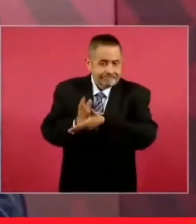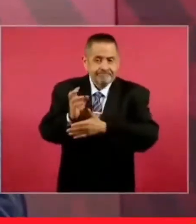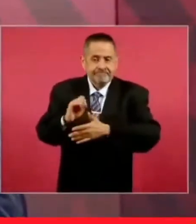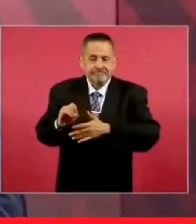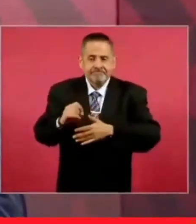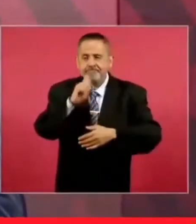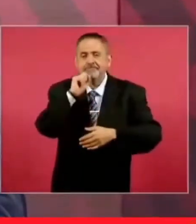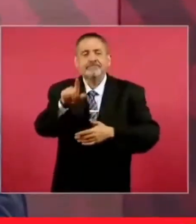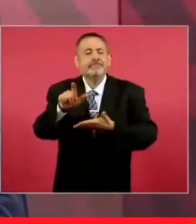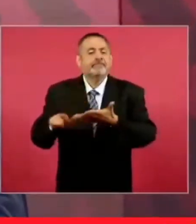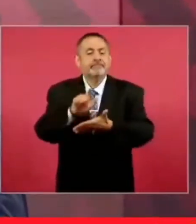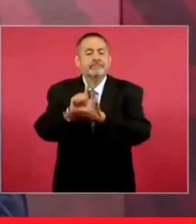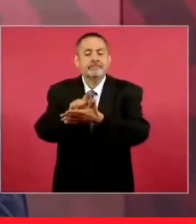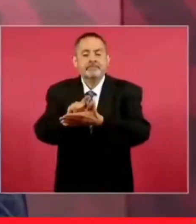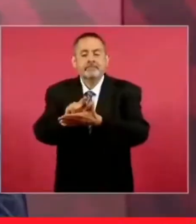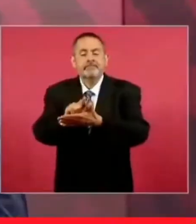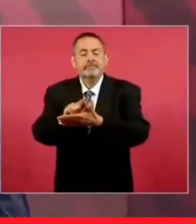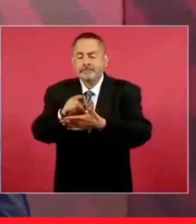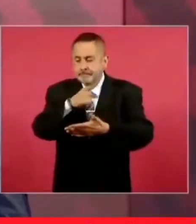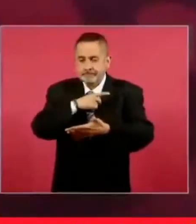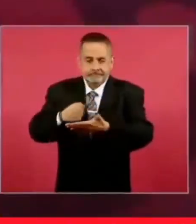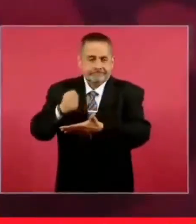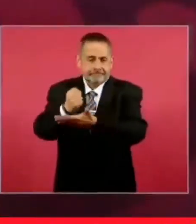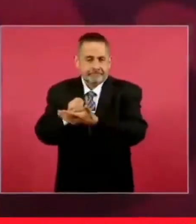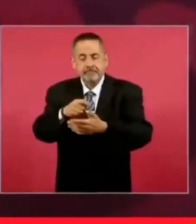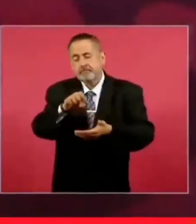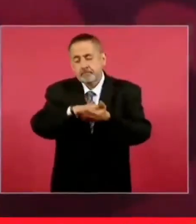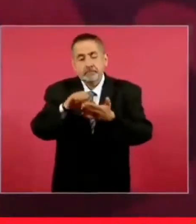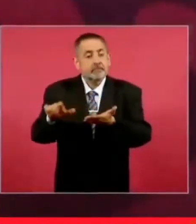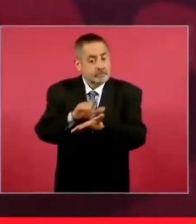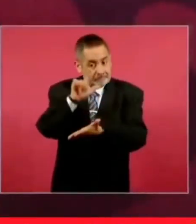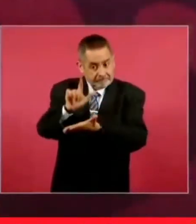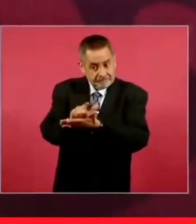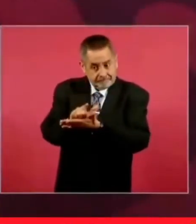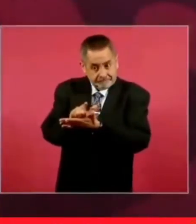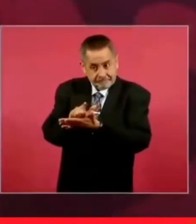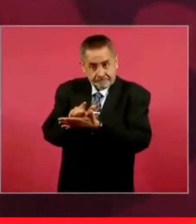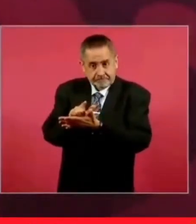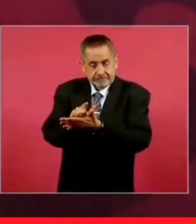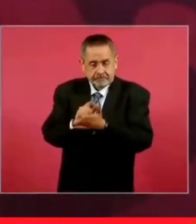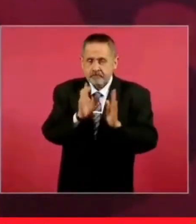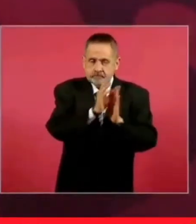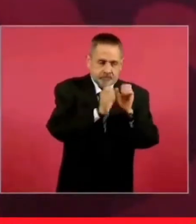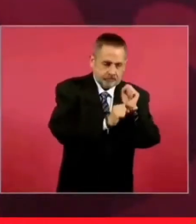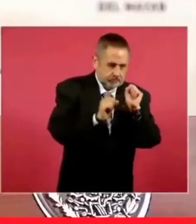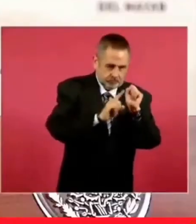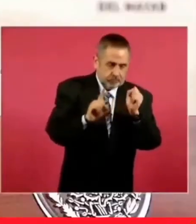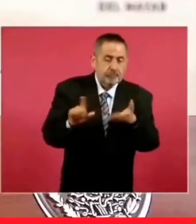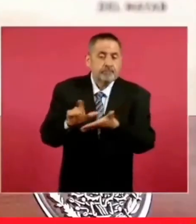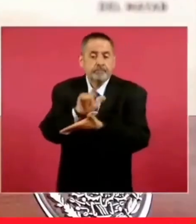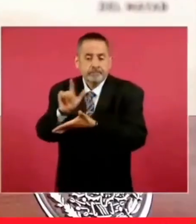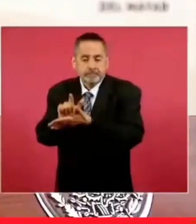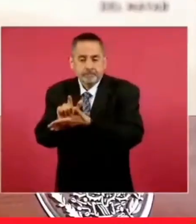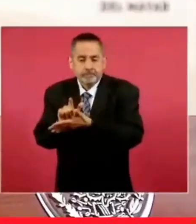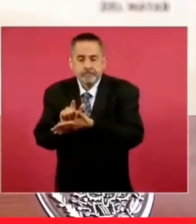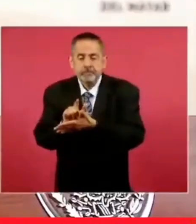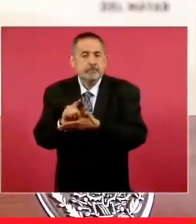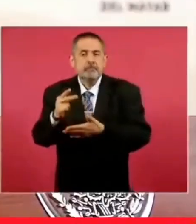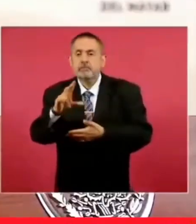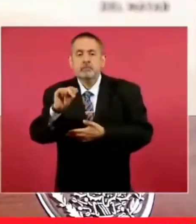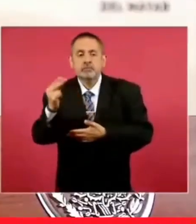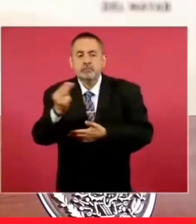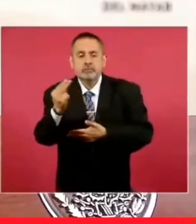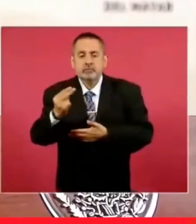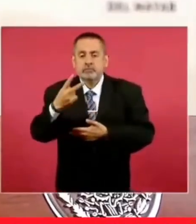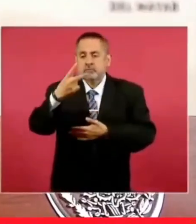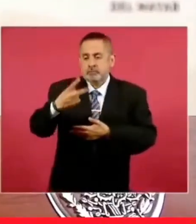porque la reforma a las leyes no requiere de 2/3 partes, o no requiere de mayoría